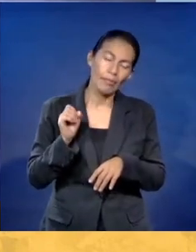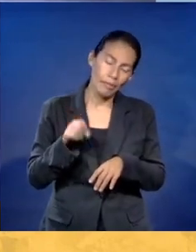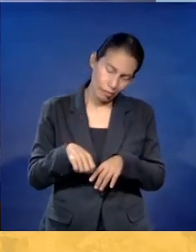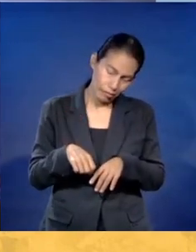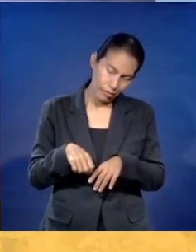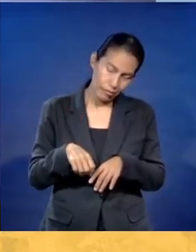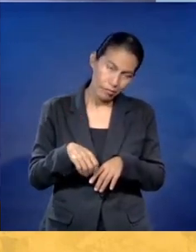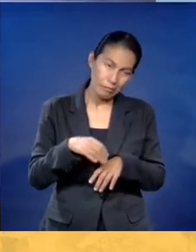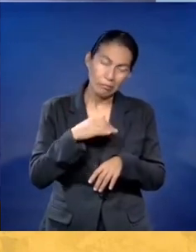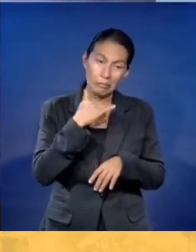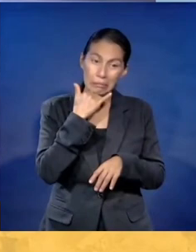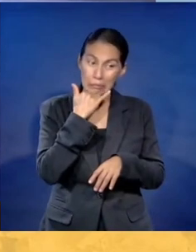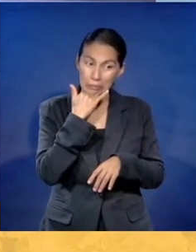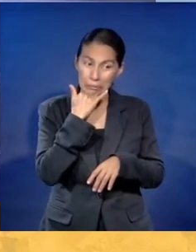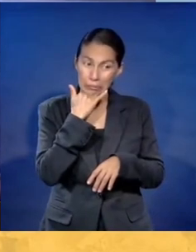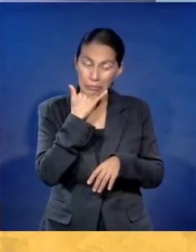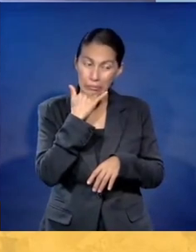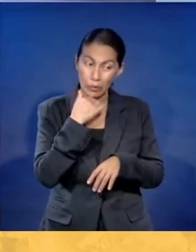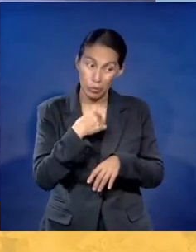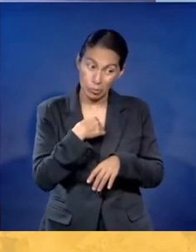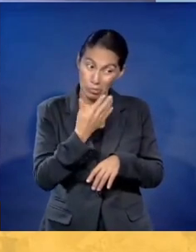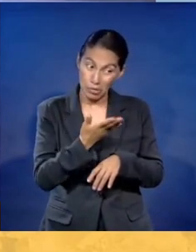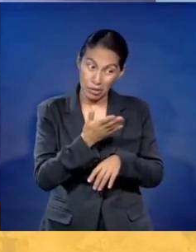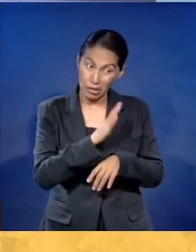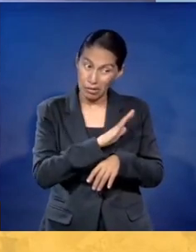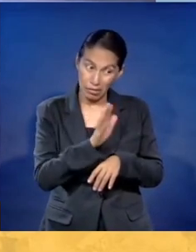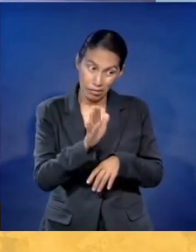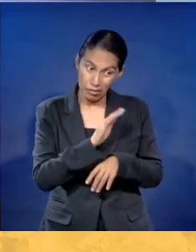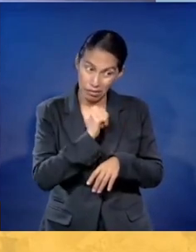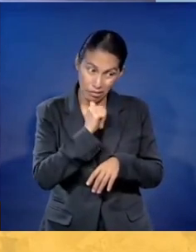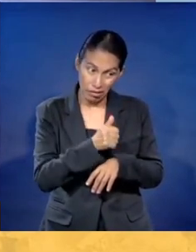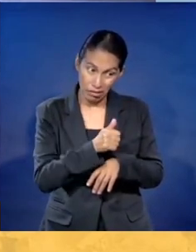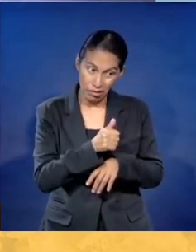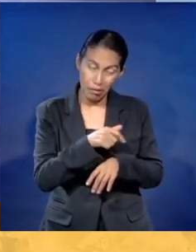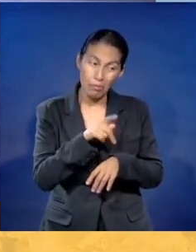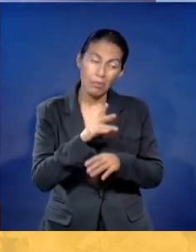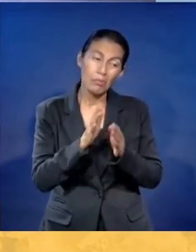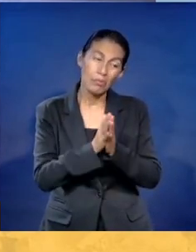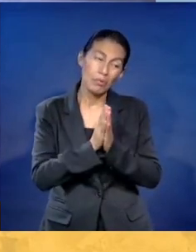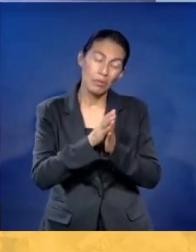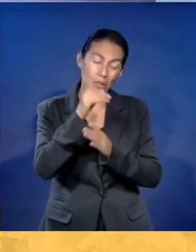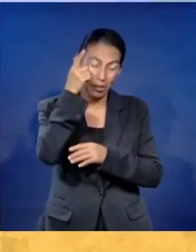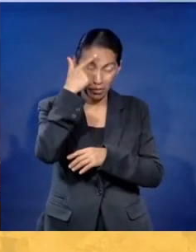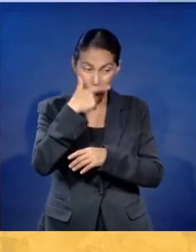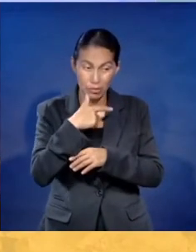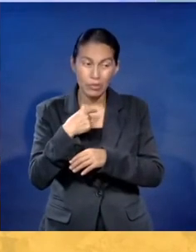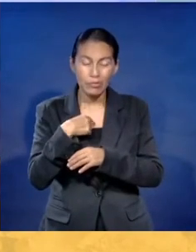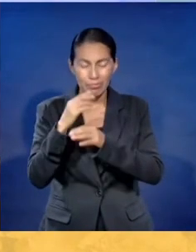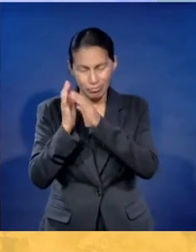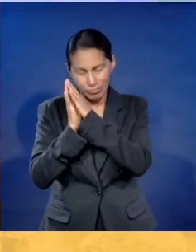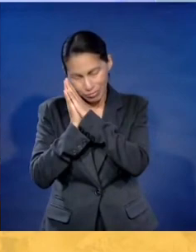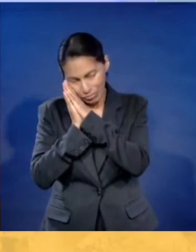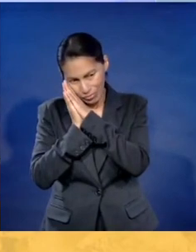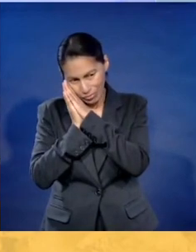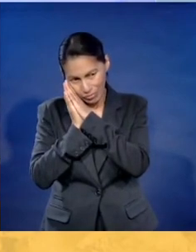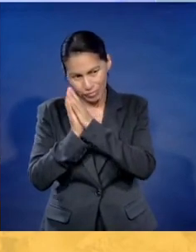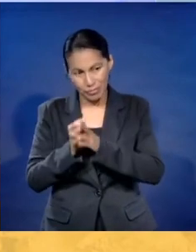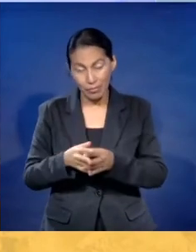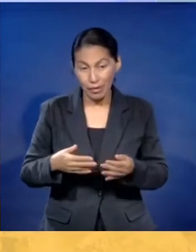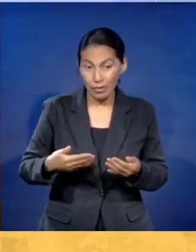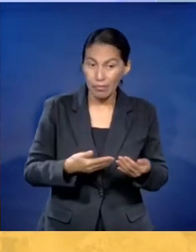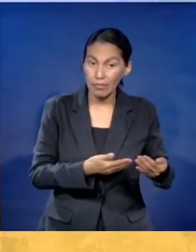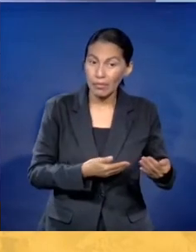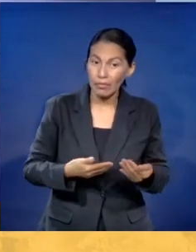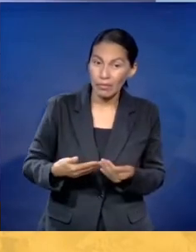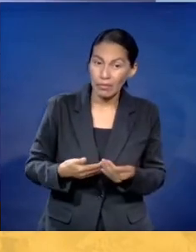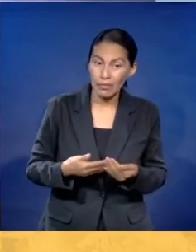no te voy a pedir nada nada no hagas nada pero déjame dormir en las noches los bebés llegan y